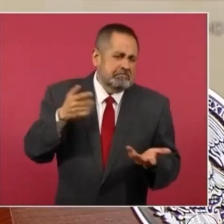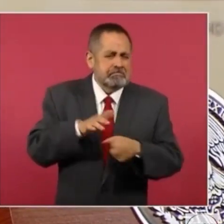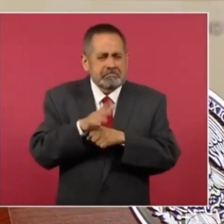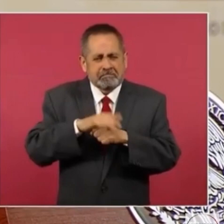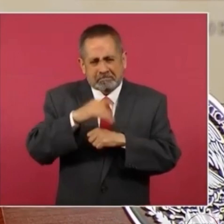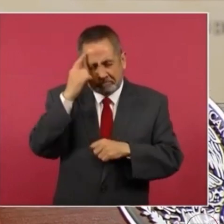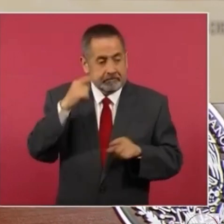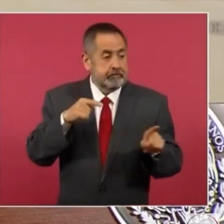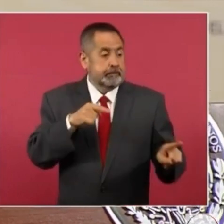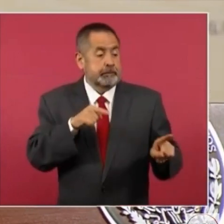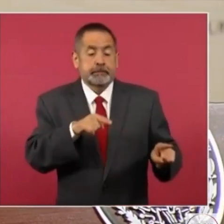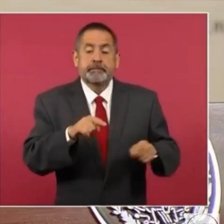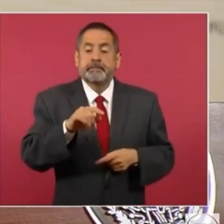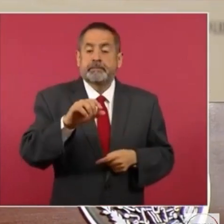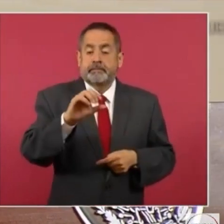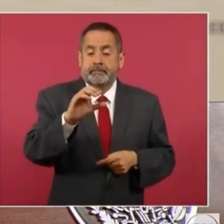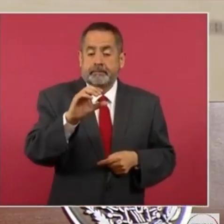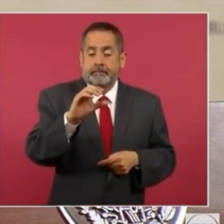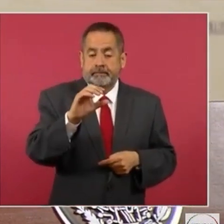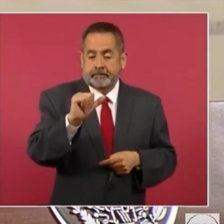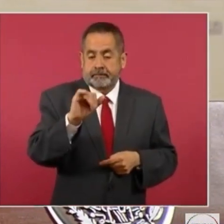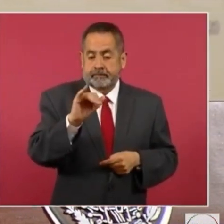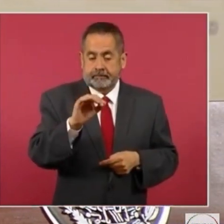a Héctor Aguilar Camín